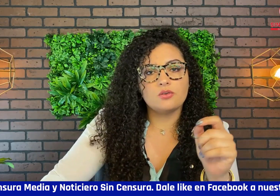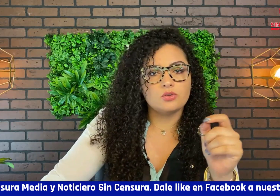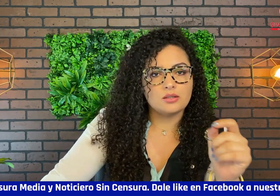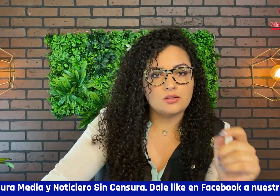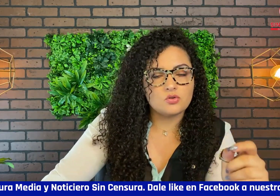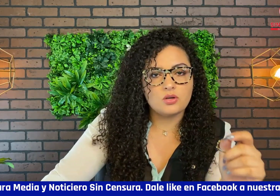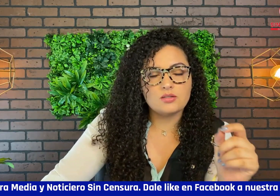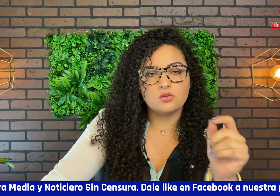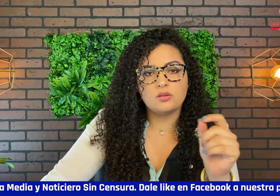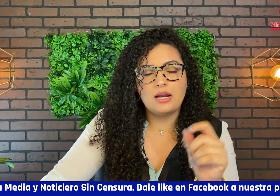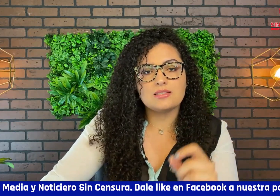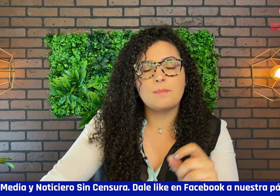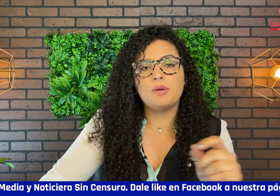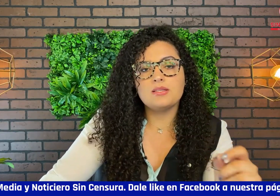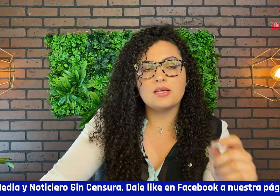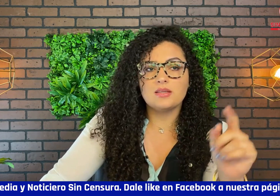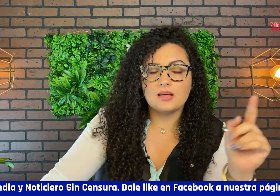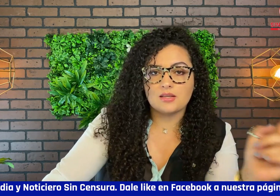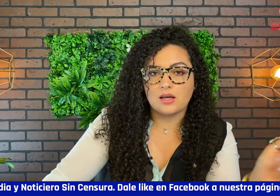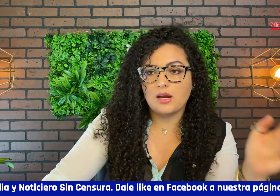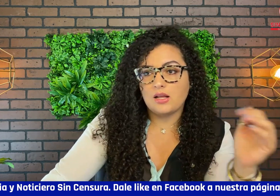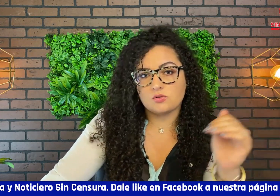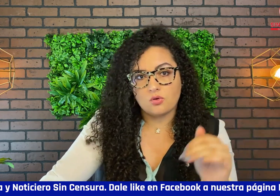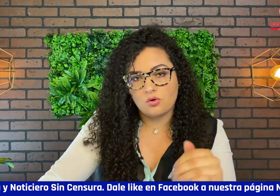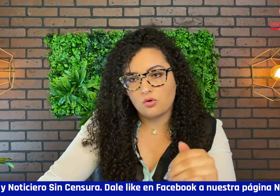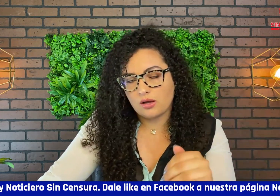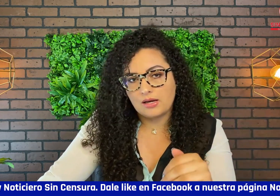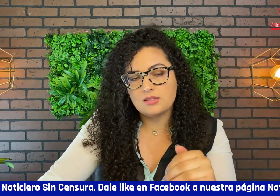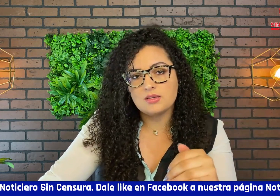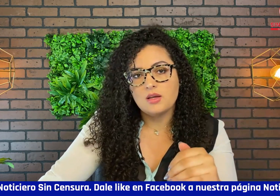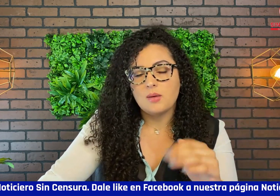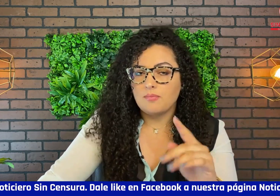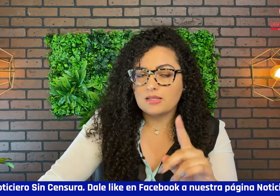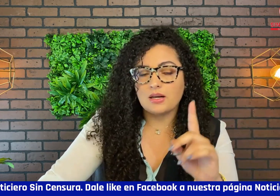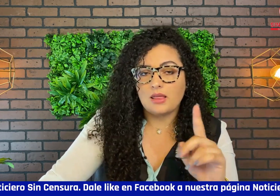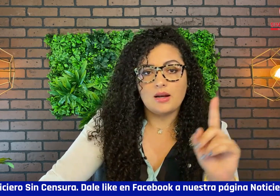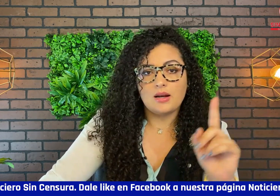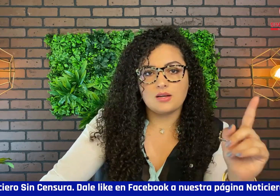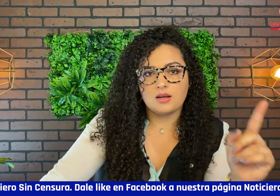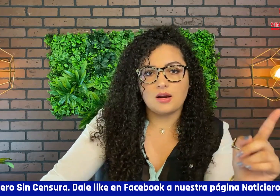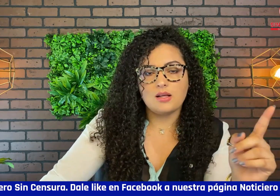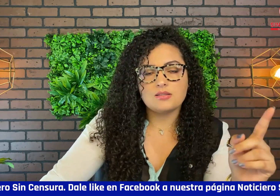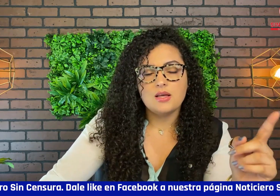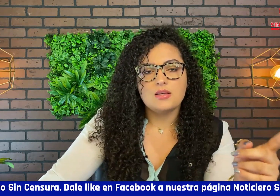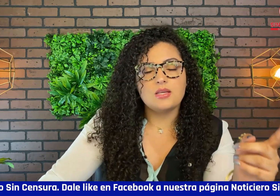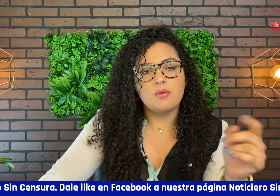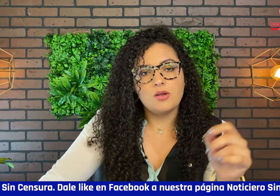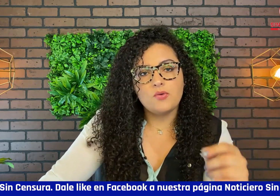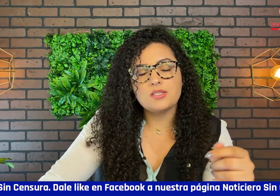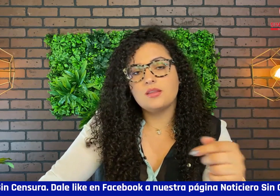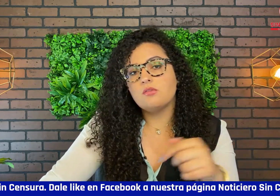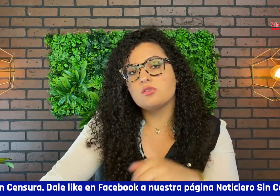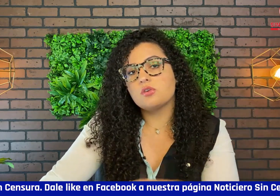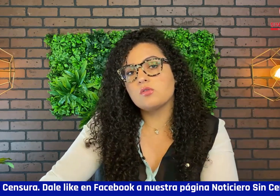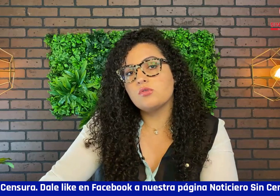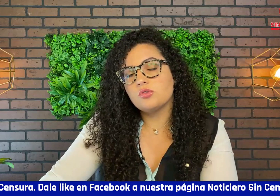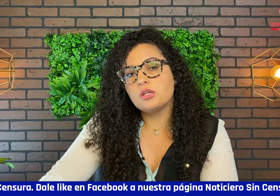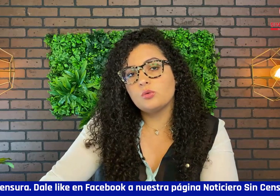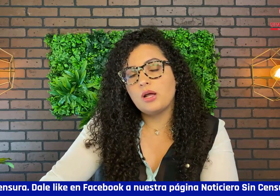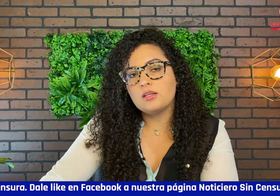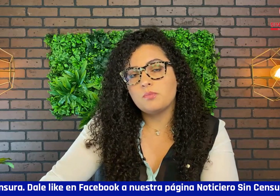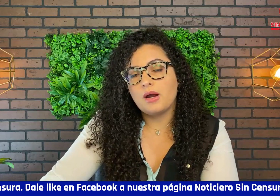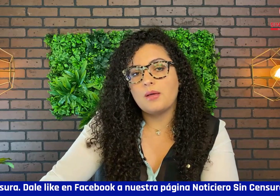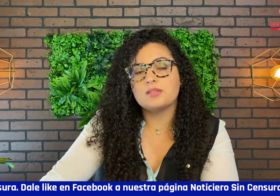esquema de contrataciones, en donde las empresas extranjeras o locales, más que nada las extranjeras, se benefician de nuestros